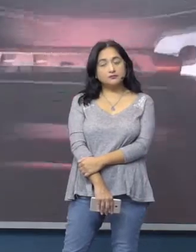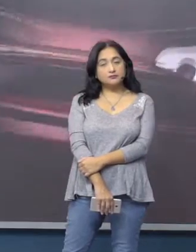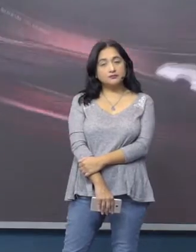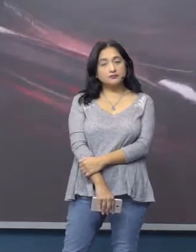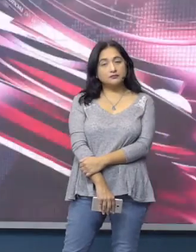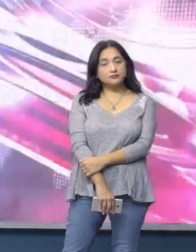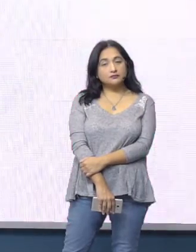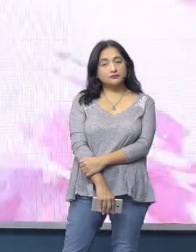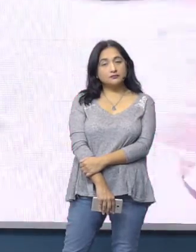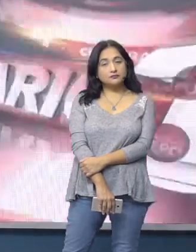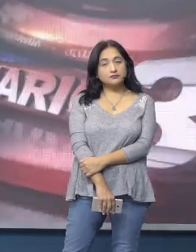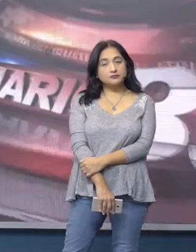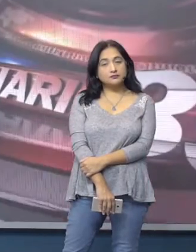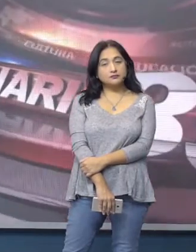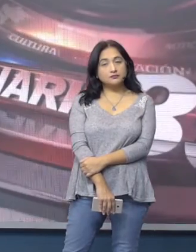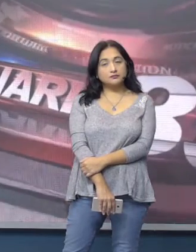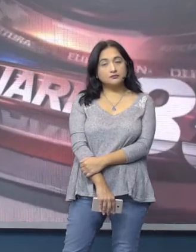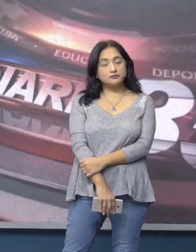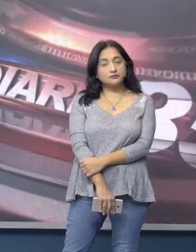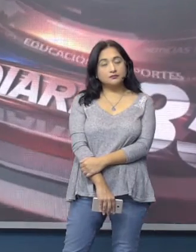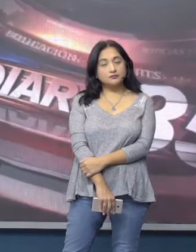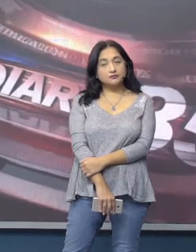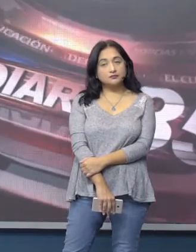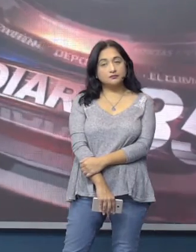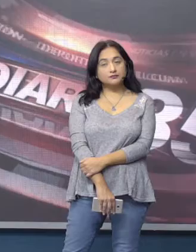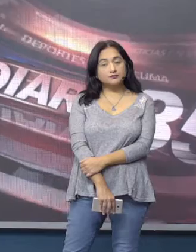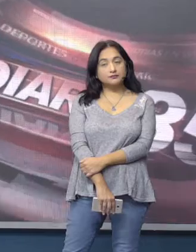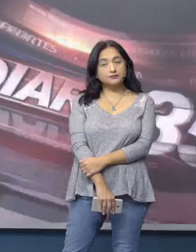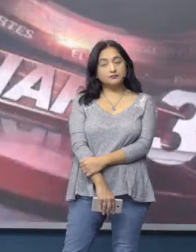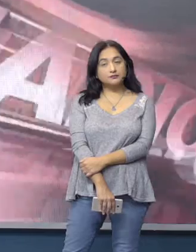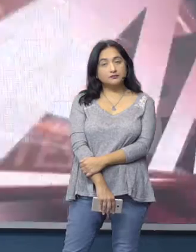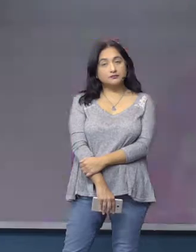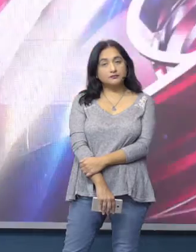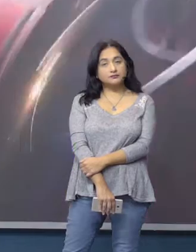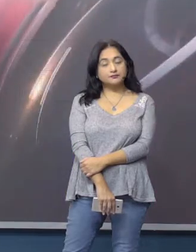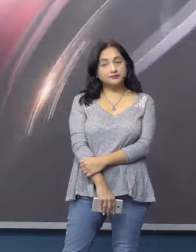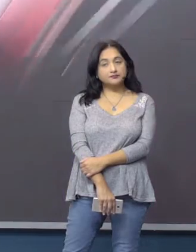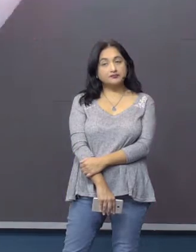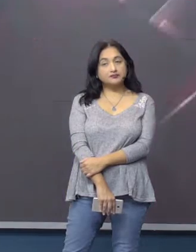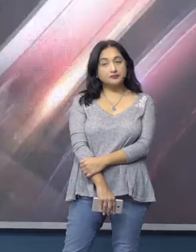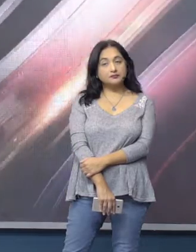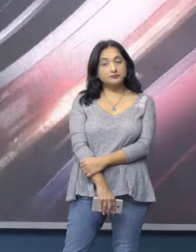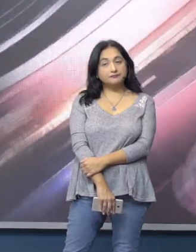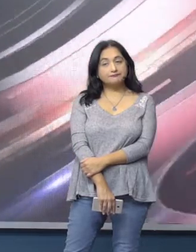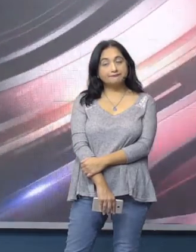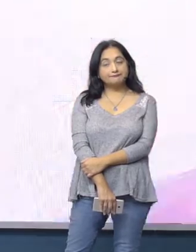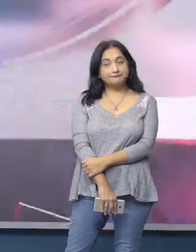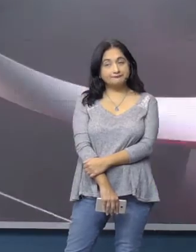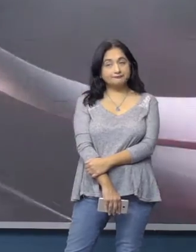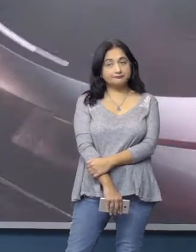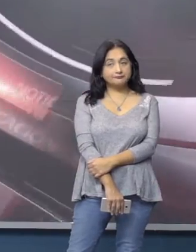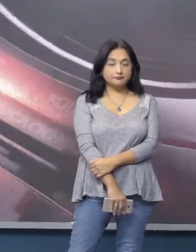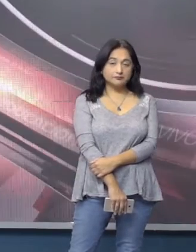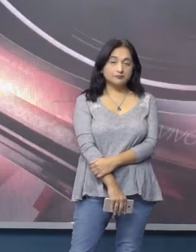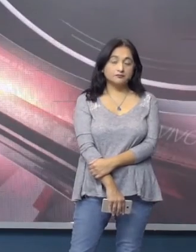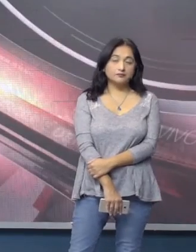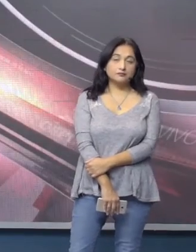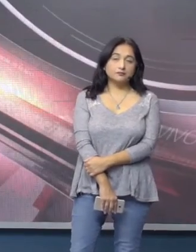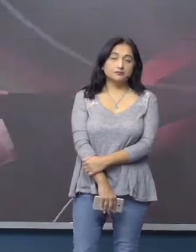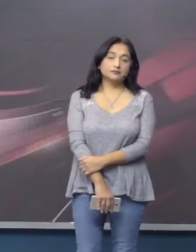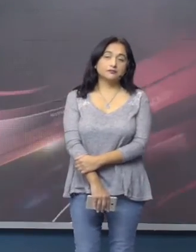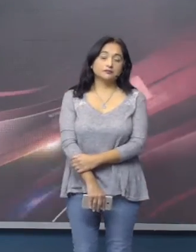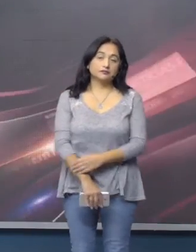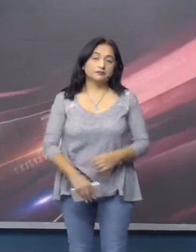nacional, hemos quedado en revisar los aportes que íbamos a hacer, teniendo en cuenta el